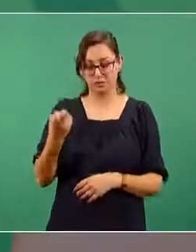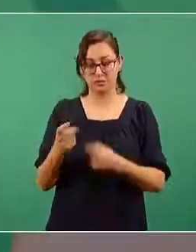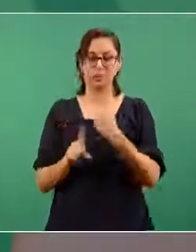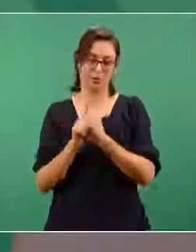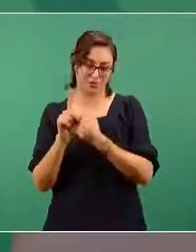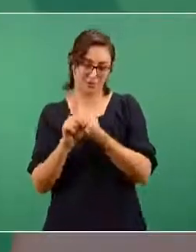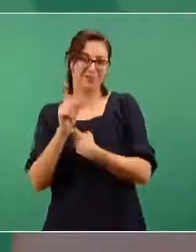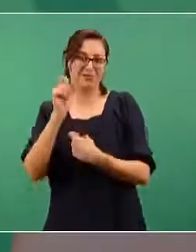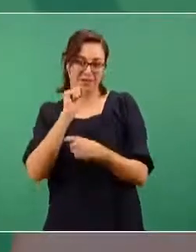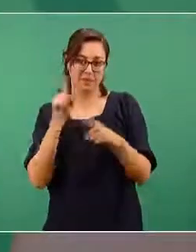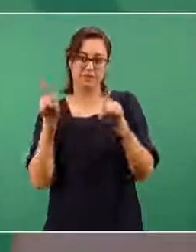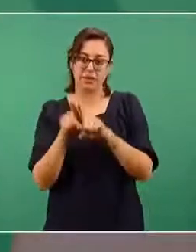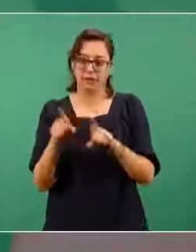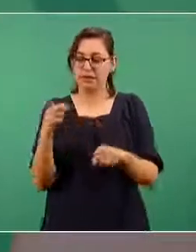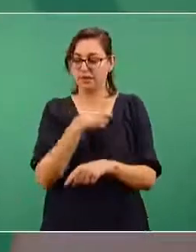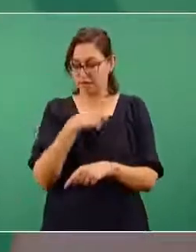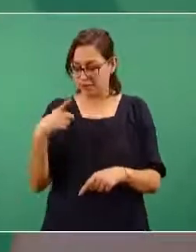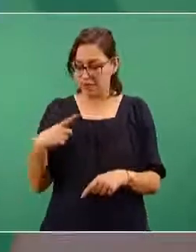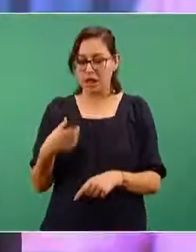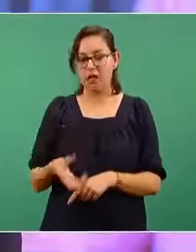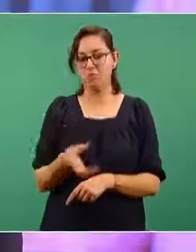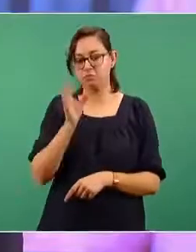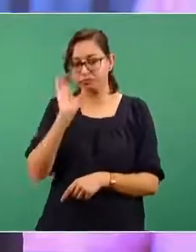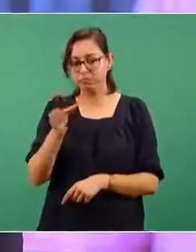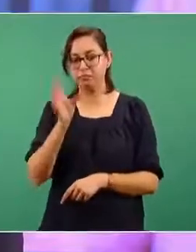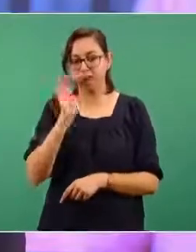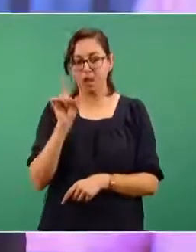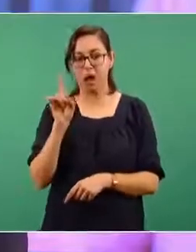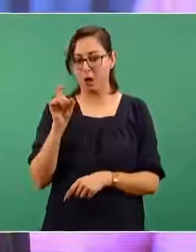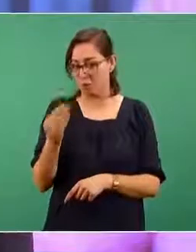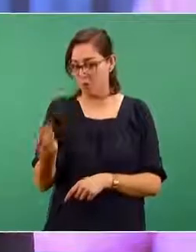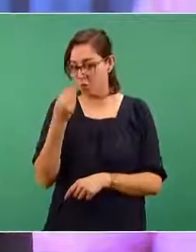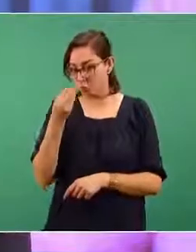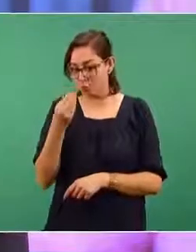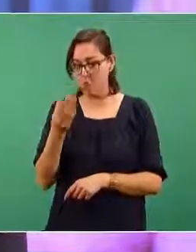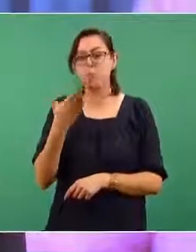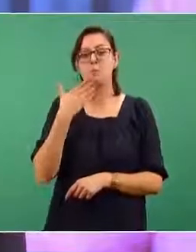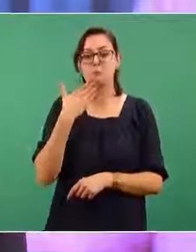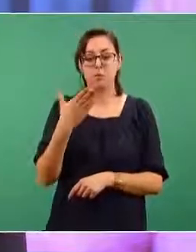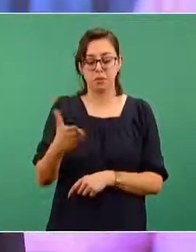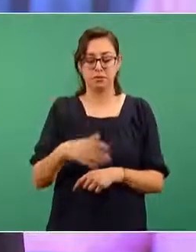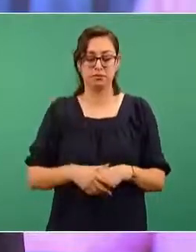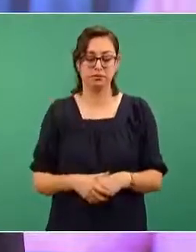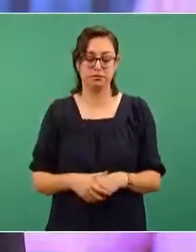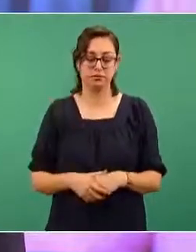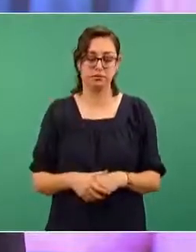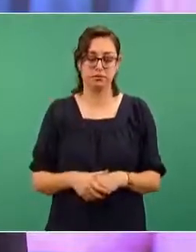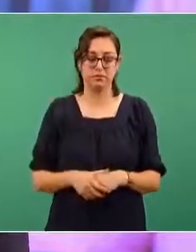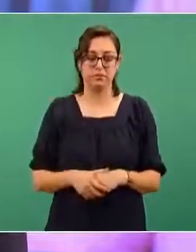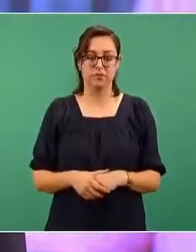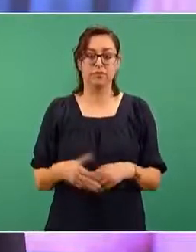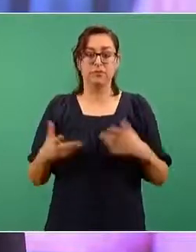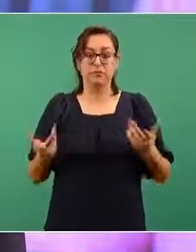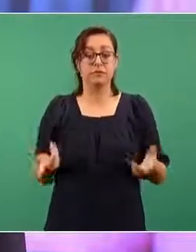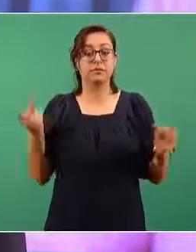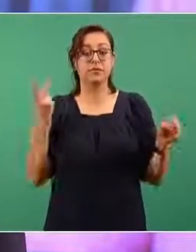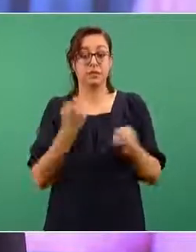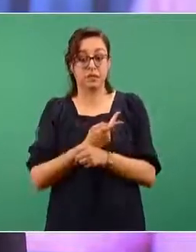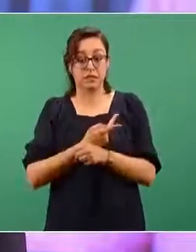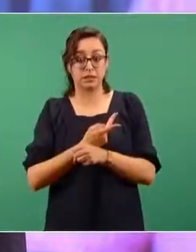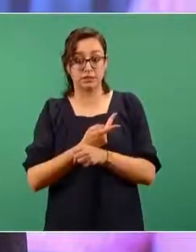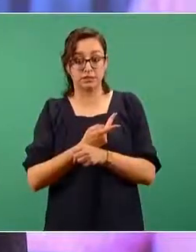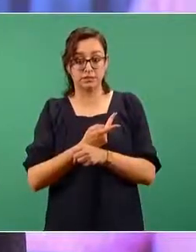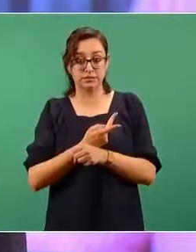esto suceda. Hay que estar bien hidratados, tomando agua pura, alimentándose bien. Entonces, la relación que puede